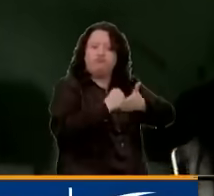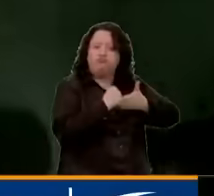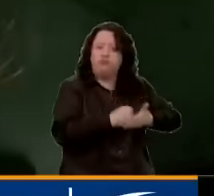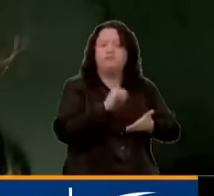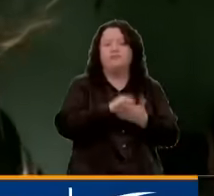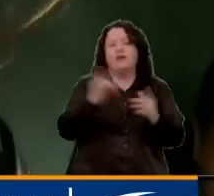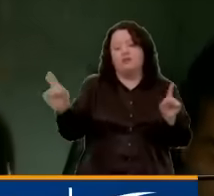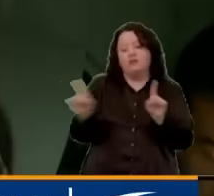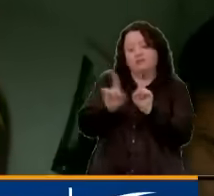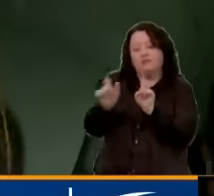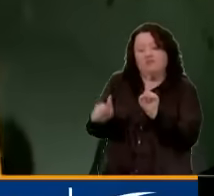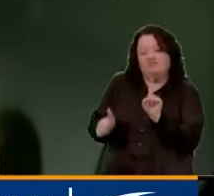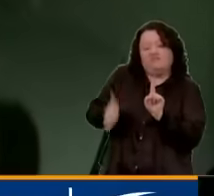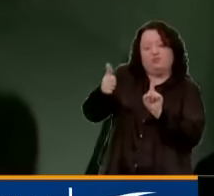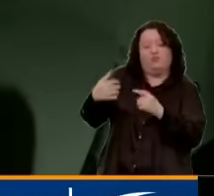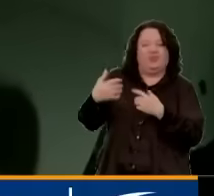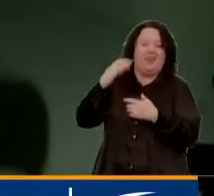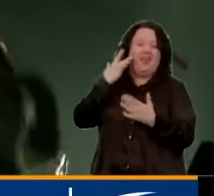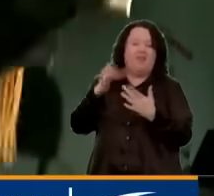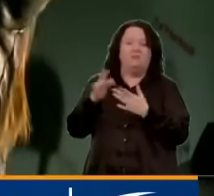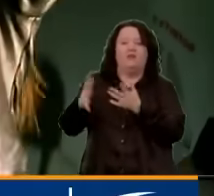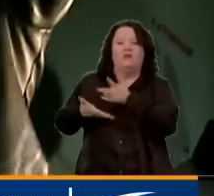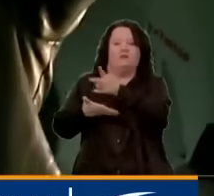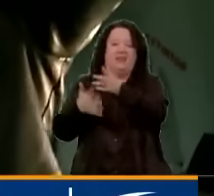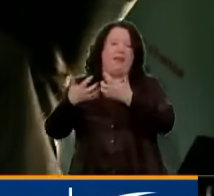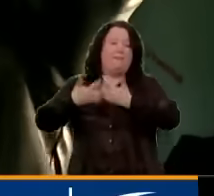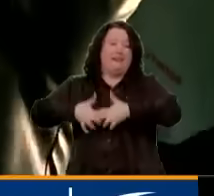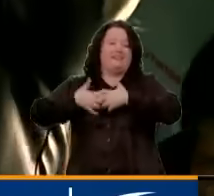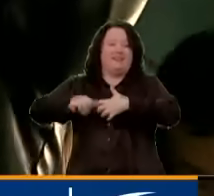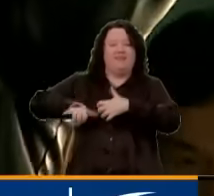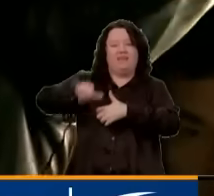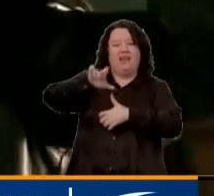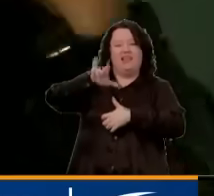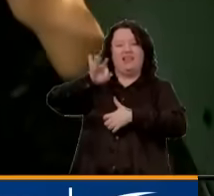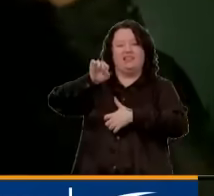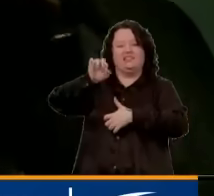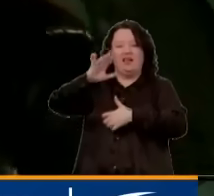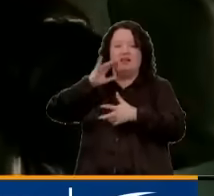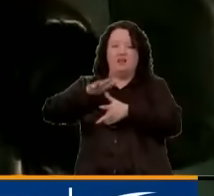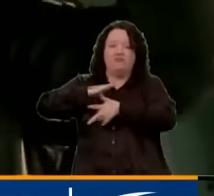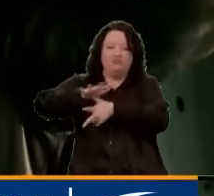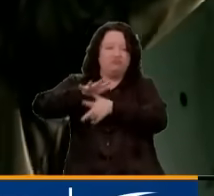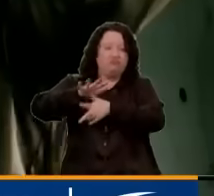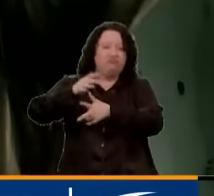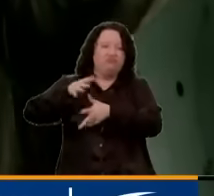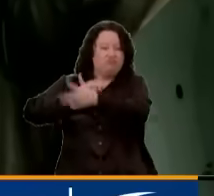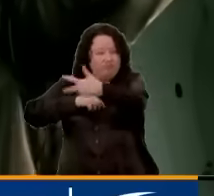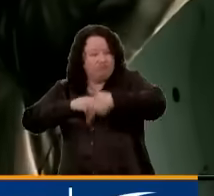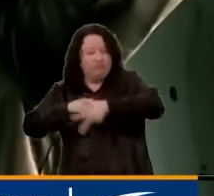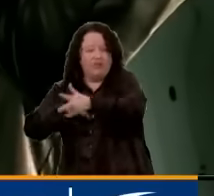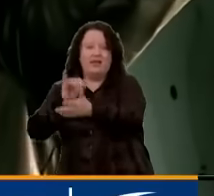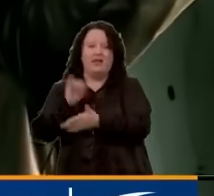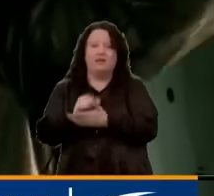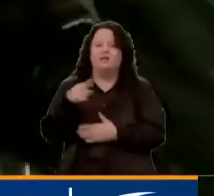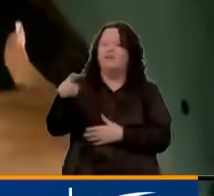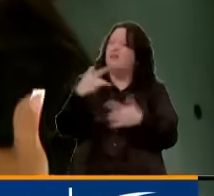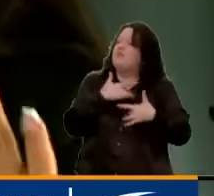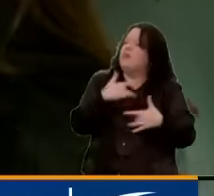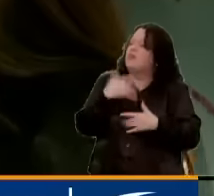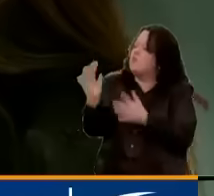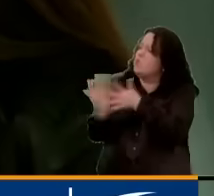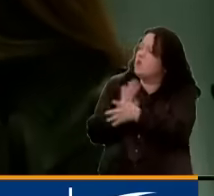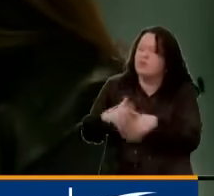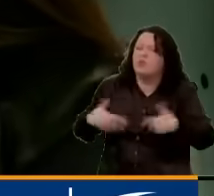a esta hora con el gerente del IESTAR de Transporte Aéreo Público. Cuéntenos cómo han sido esas donaciones del sector privado y